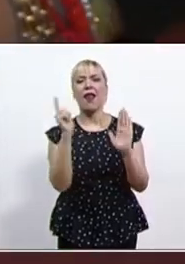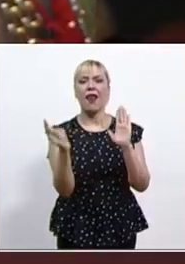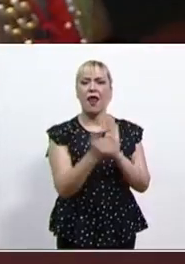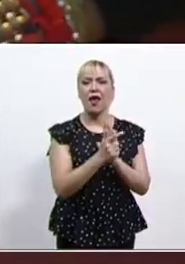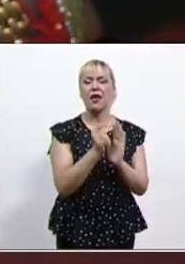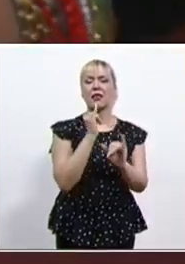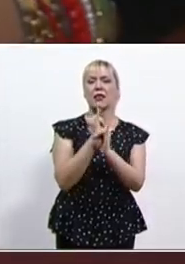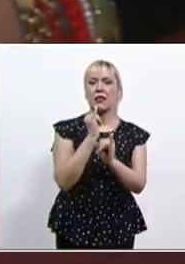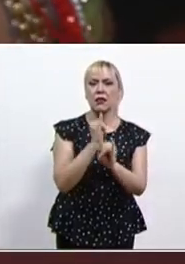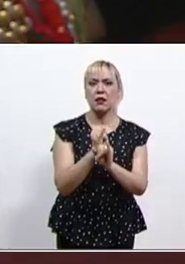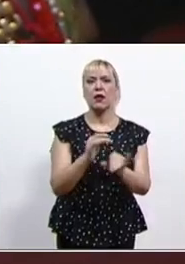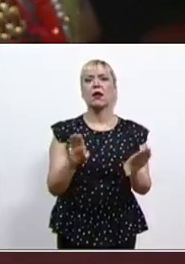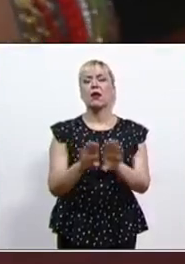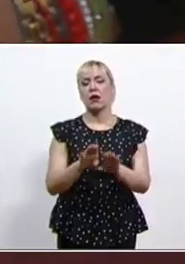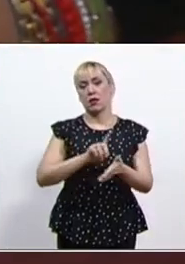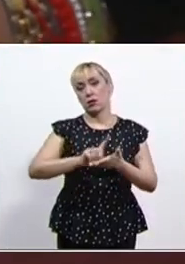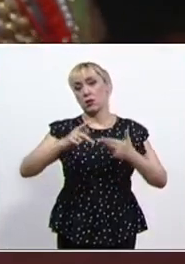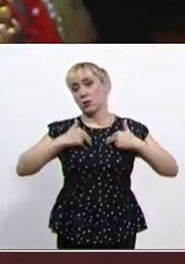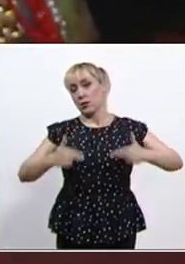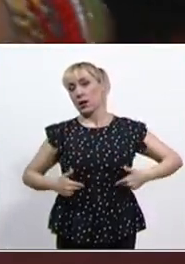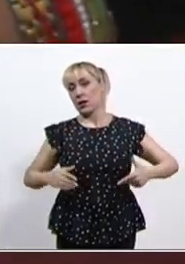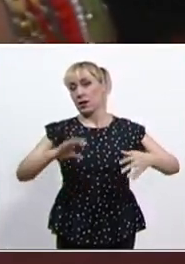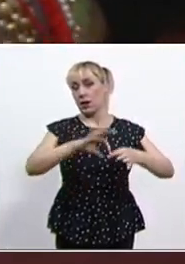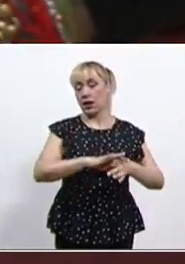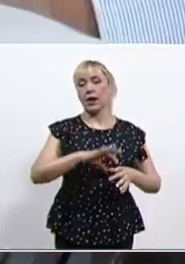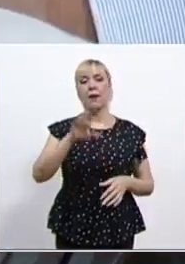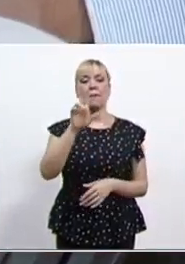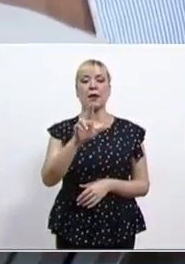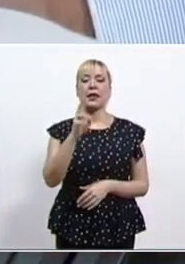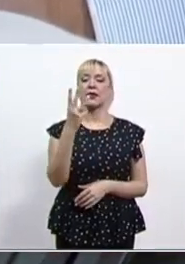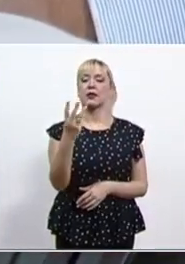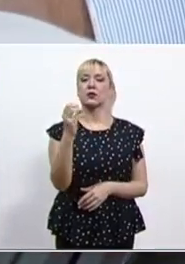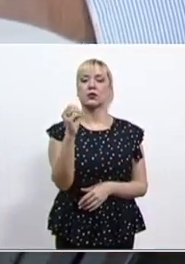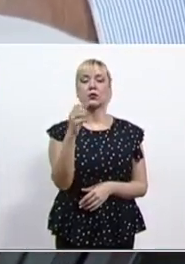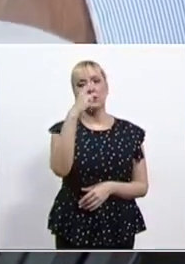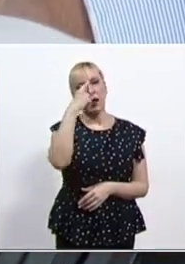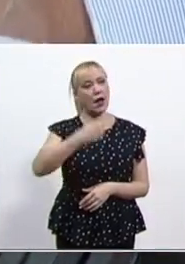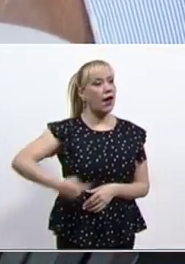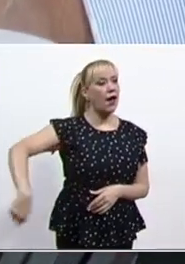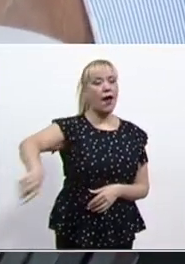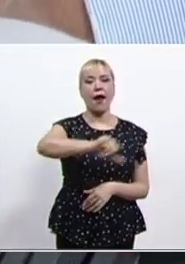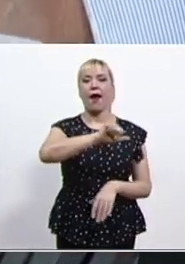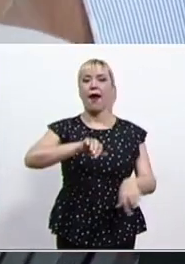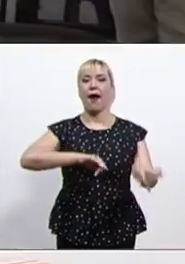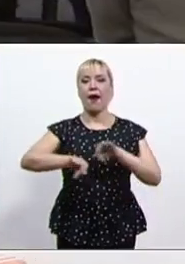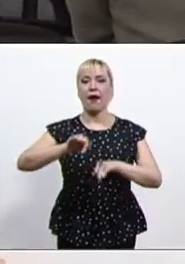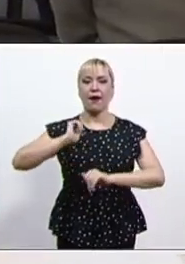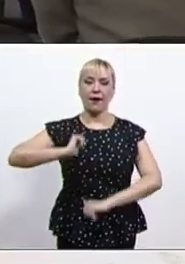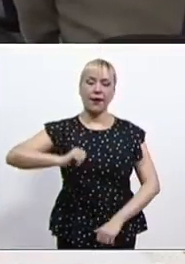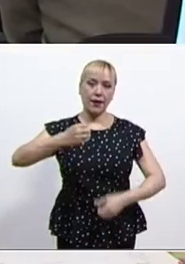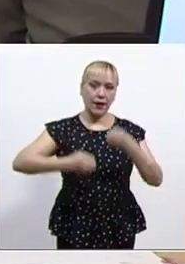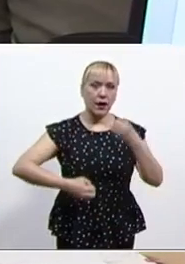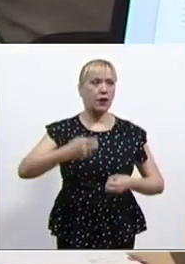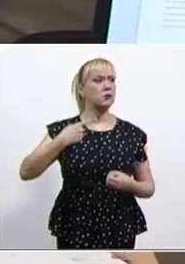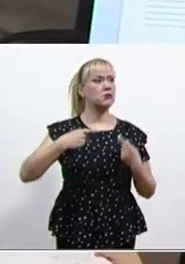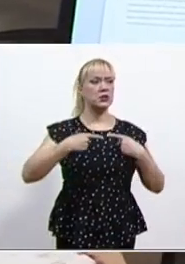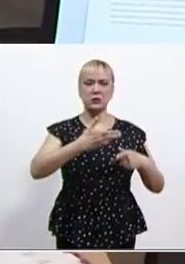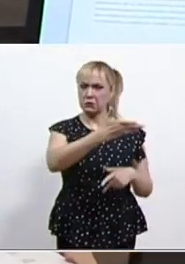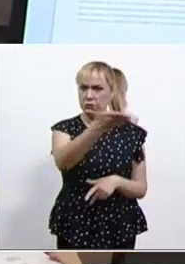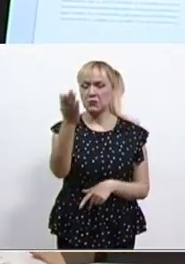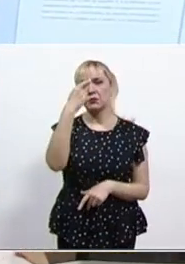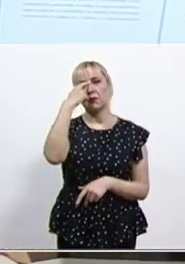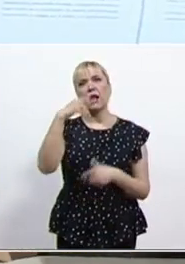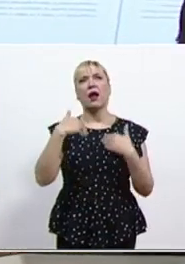Derechos Humanos, que inicia este martes 3 de octubre. Está dirigido a personal del Poder Judicial y al público en general. Pretende contribuir